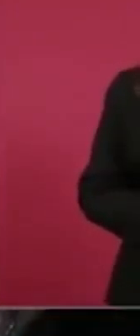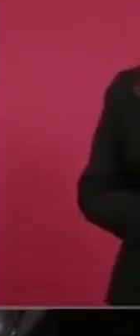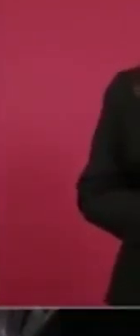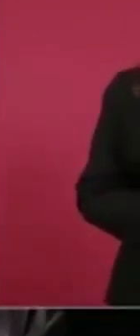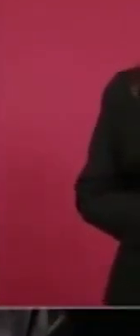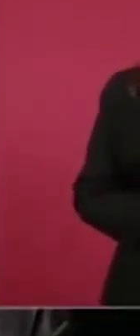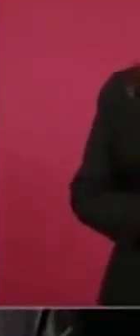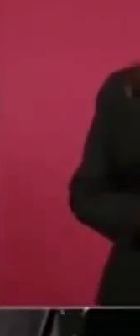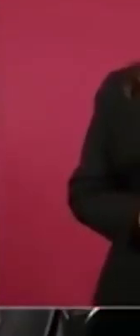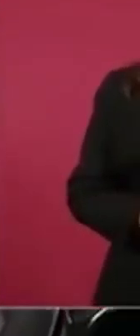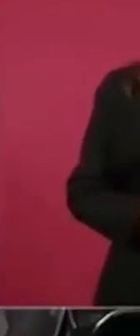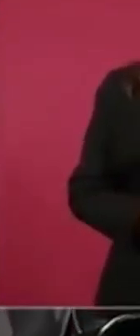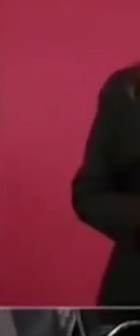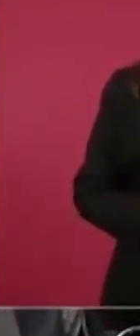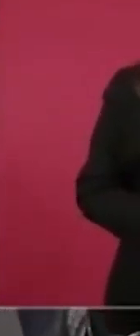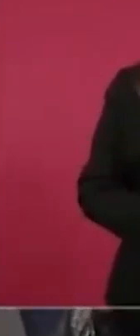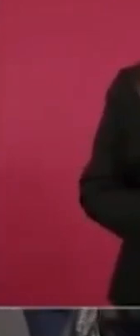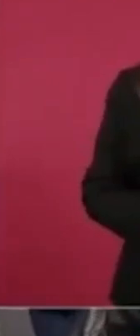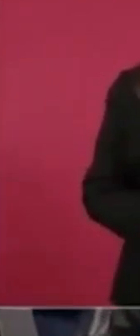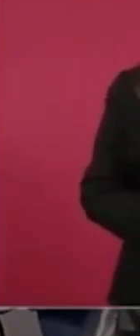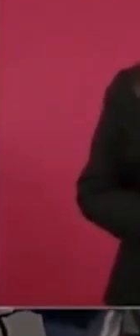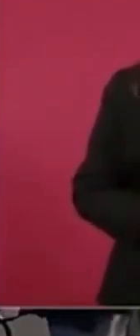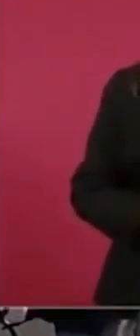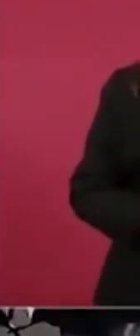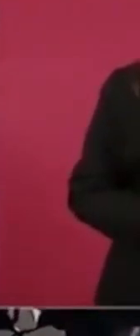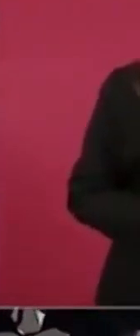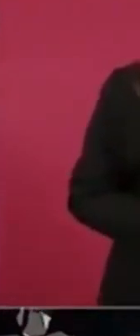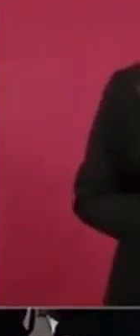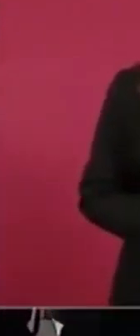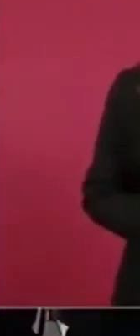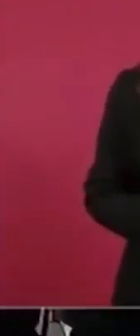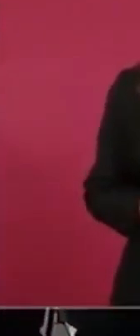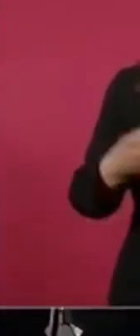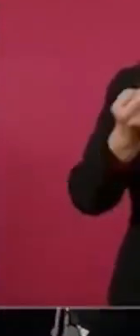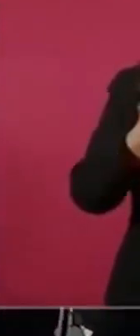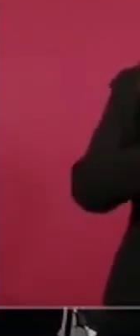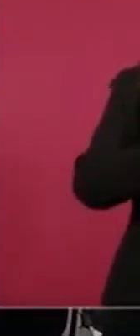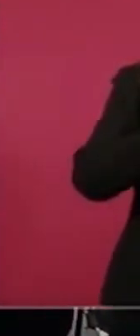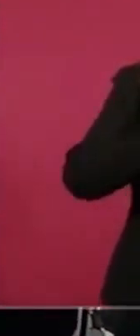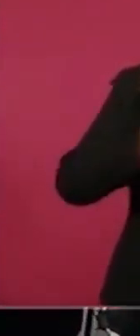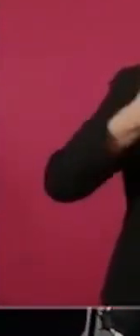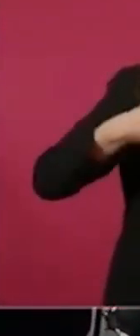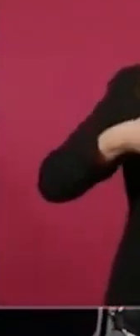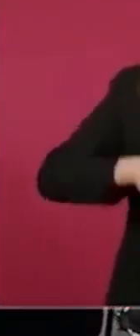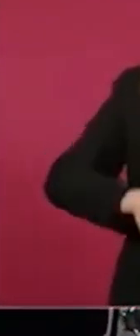Sí. Carta del exsecretario de Estado de Estados Unidos,